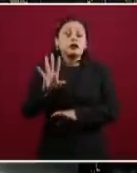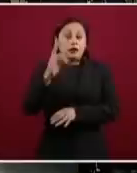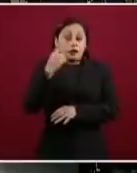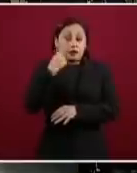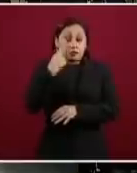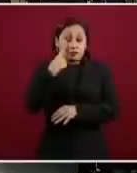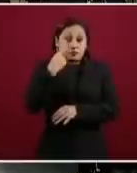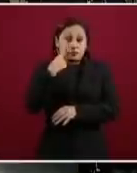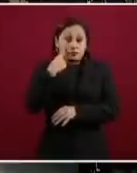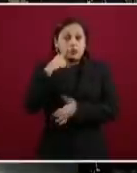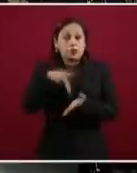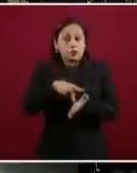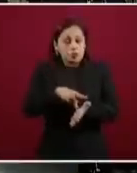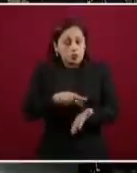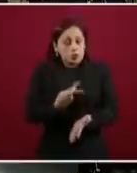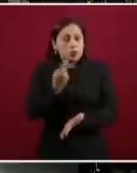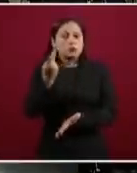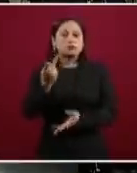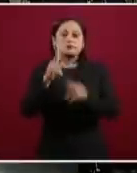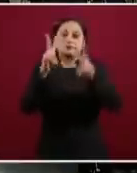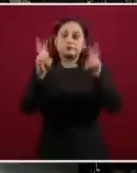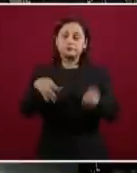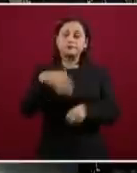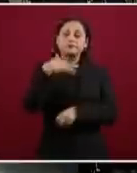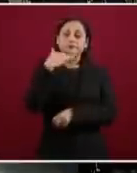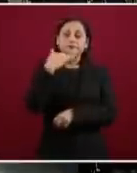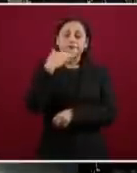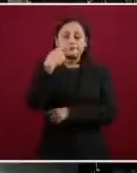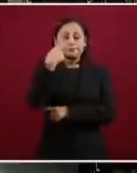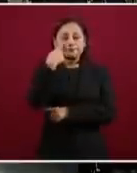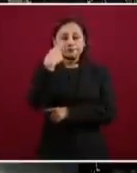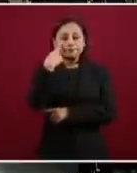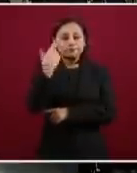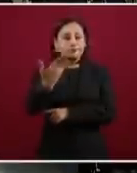volvemos a lo de la corrupción. Había un fondo